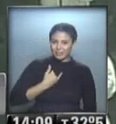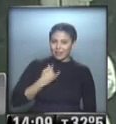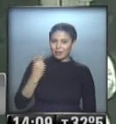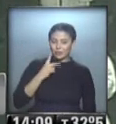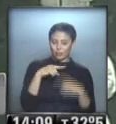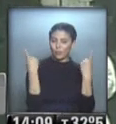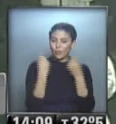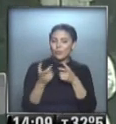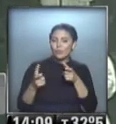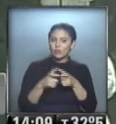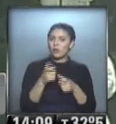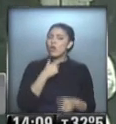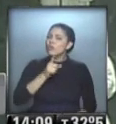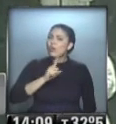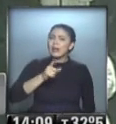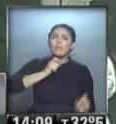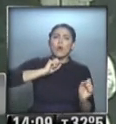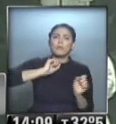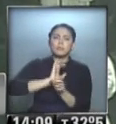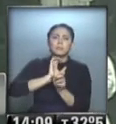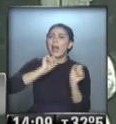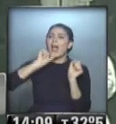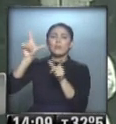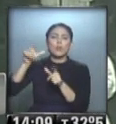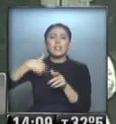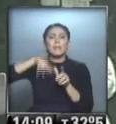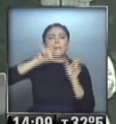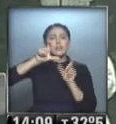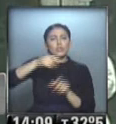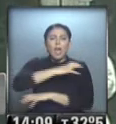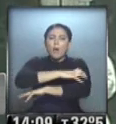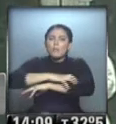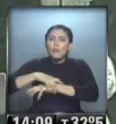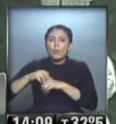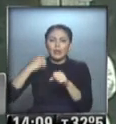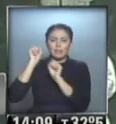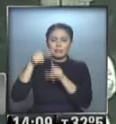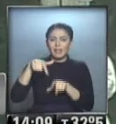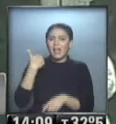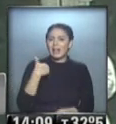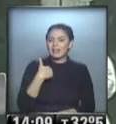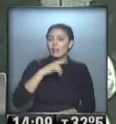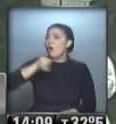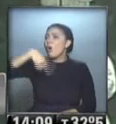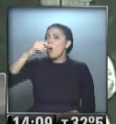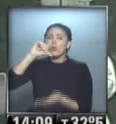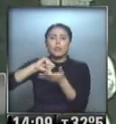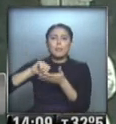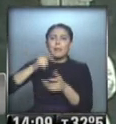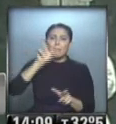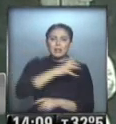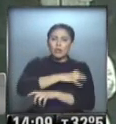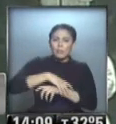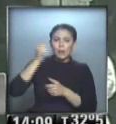estábamos reunidos, no queremos exportarles más pobres a la Argentina ni a ningún otro país